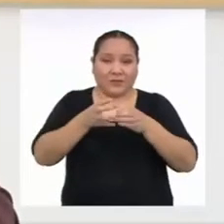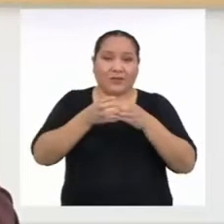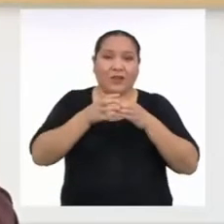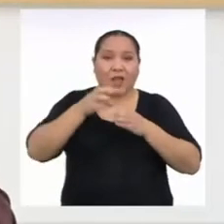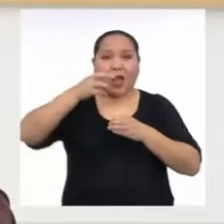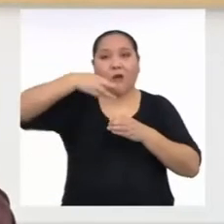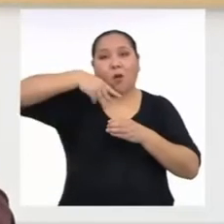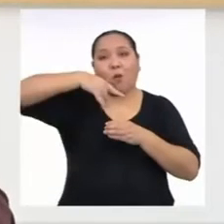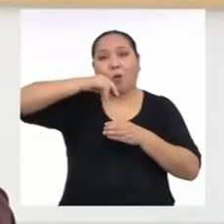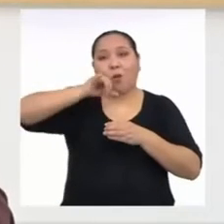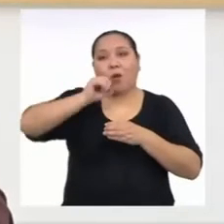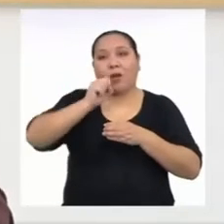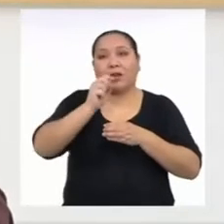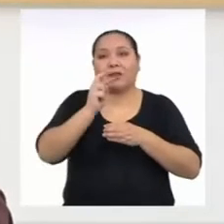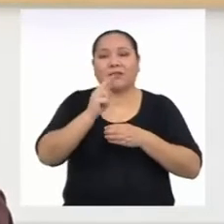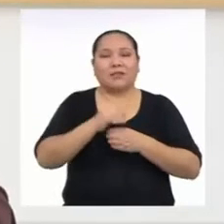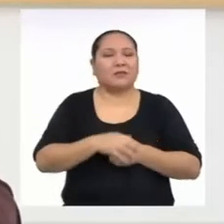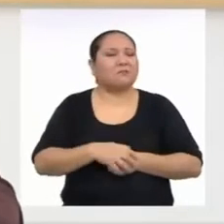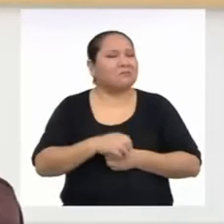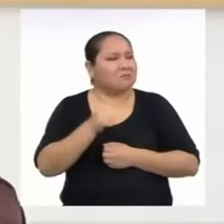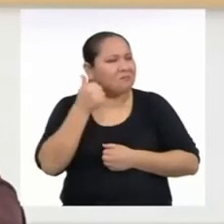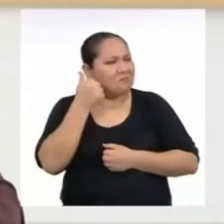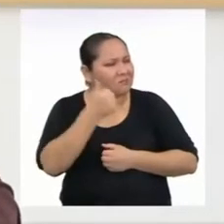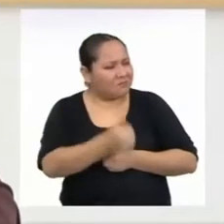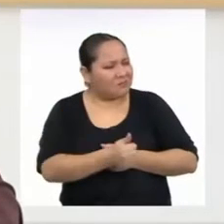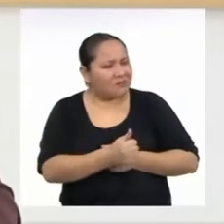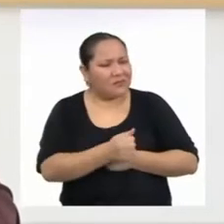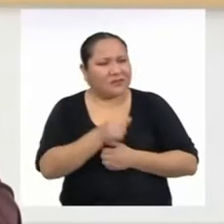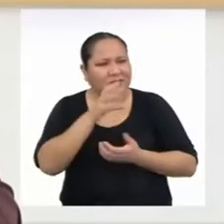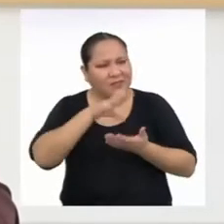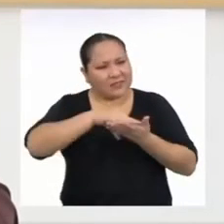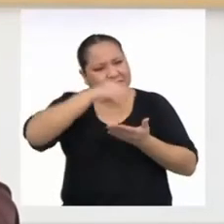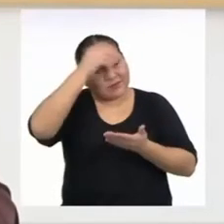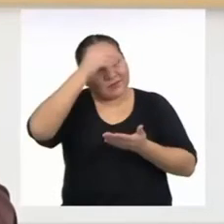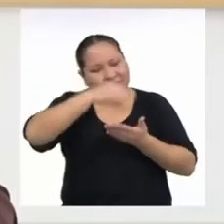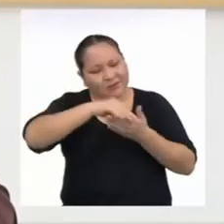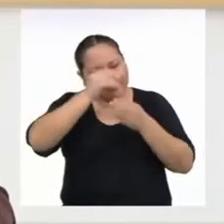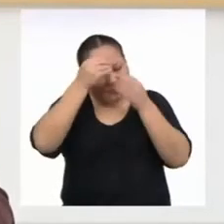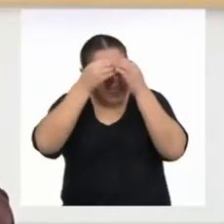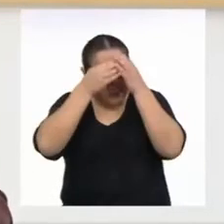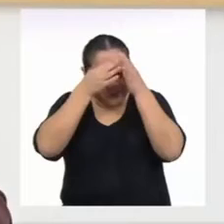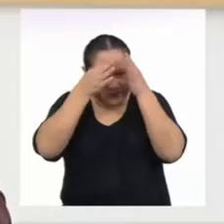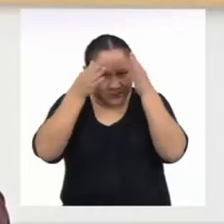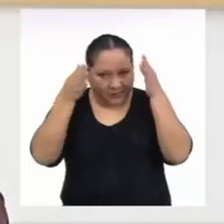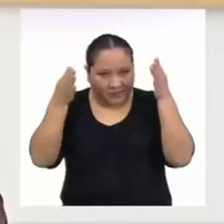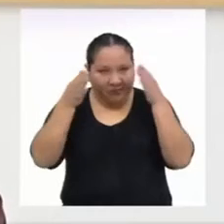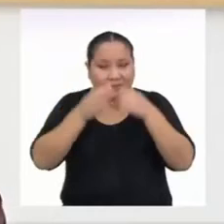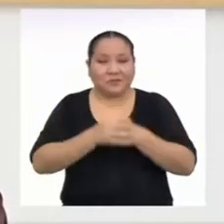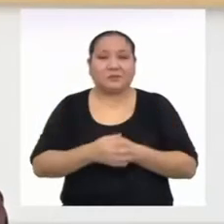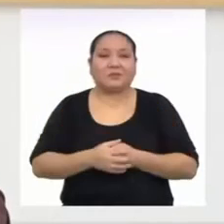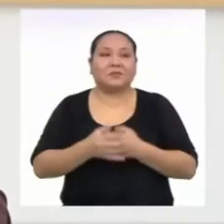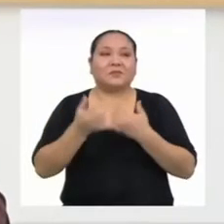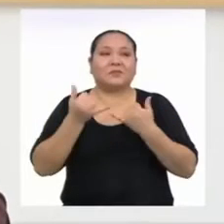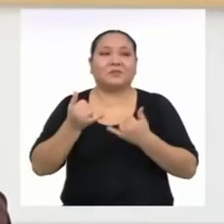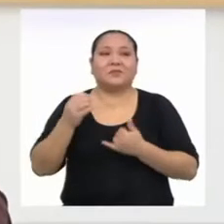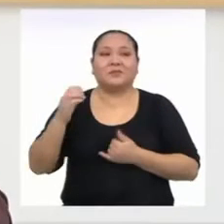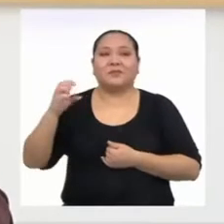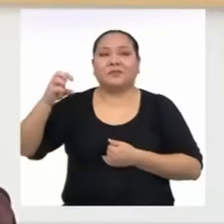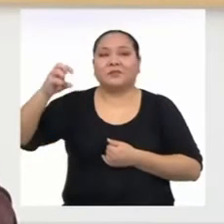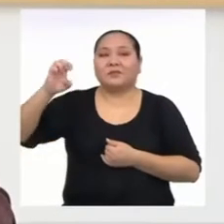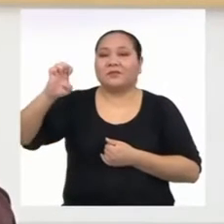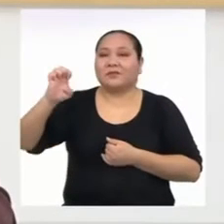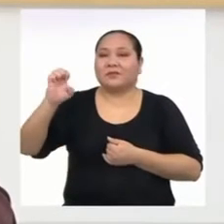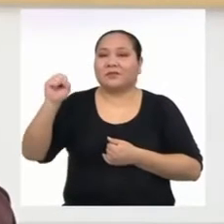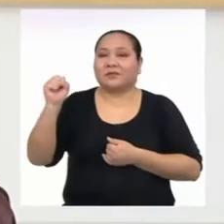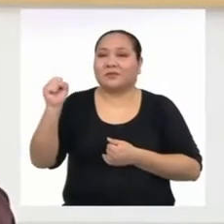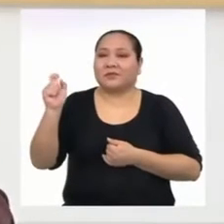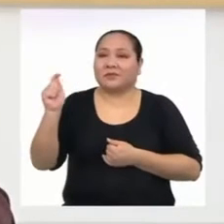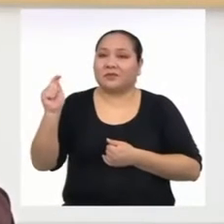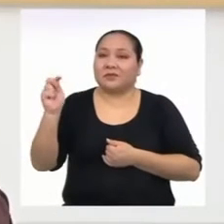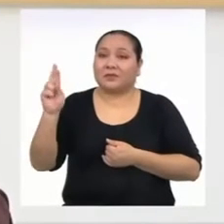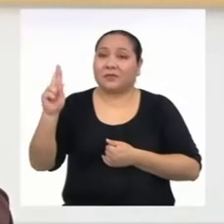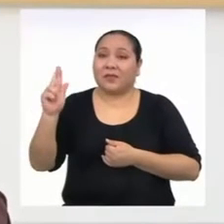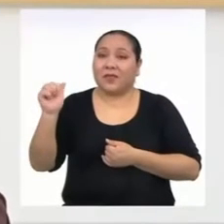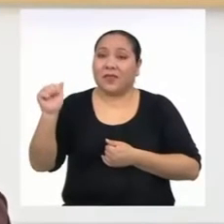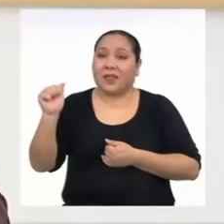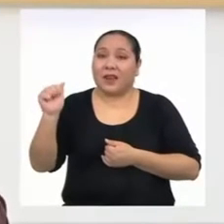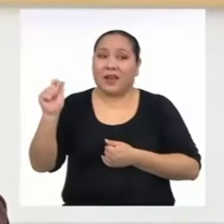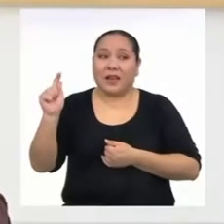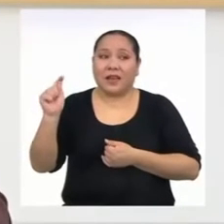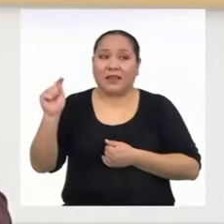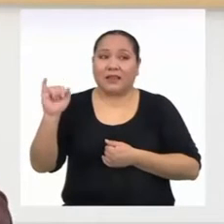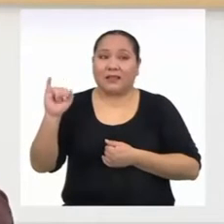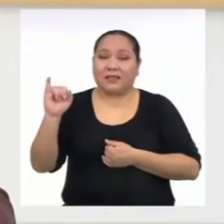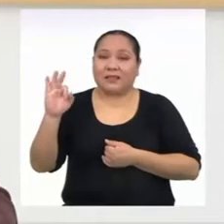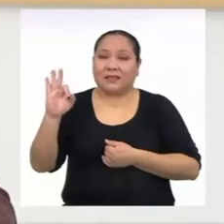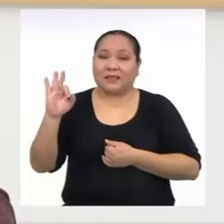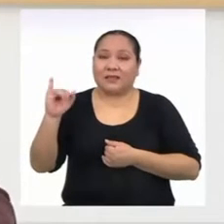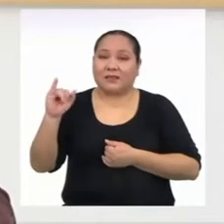Rodrigo. Me alegro que estés aprendiendo más y más. Ahora veamos el muestreo estratificado. Este es el método en el cual